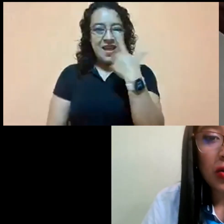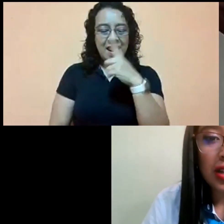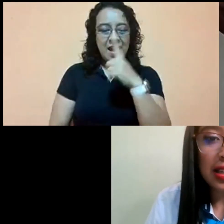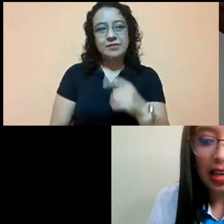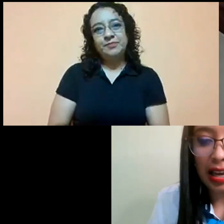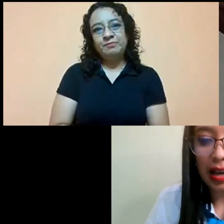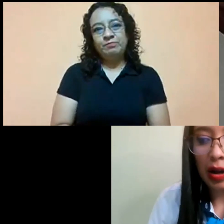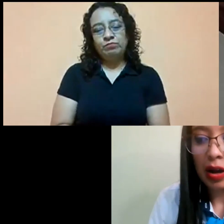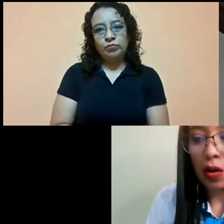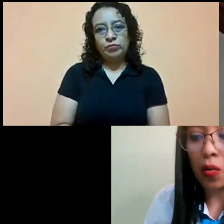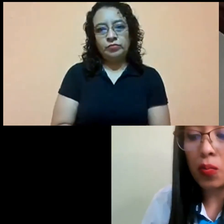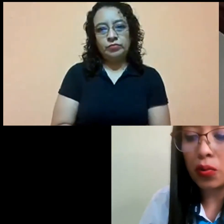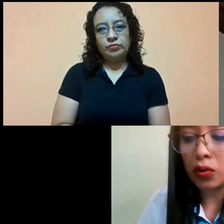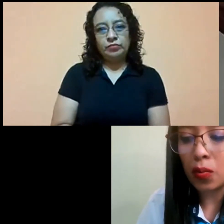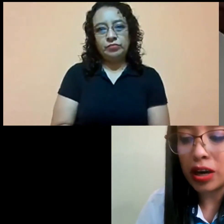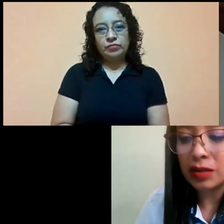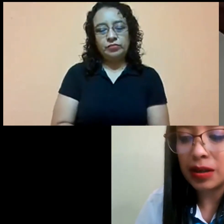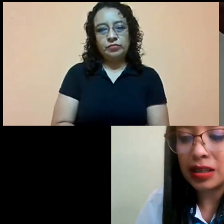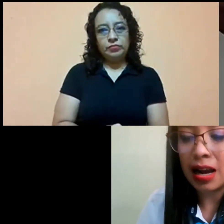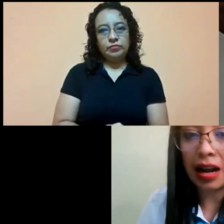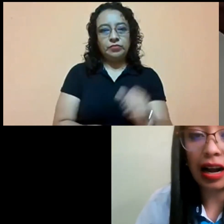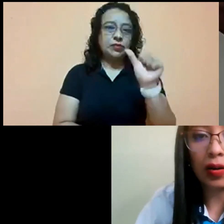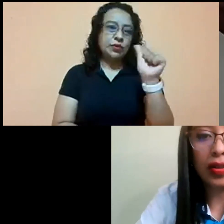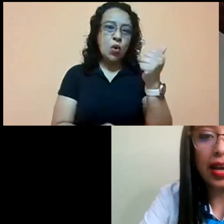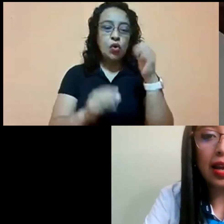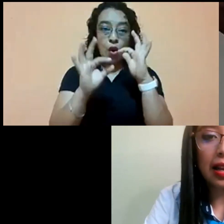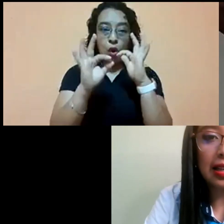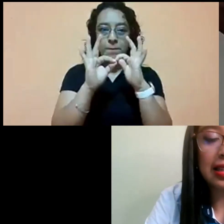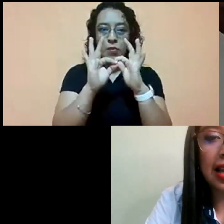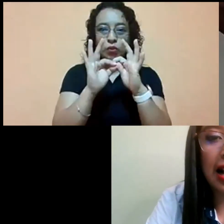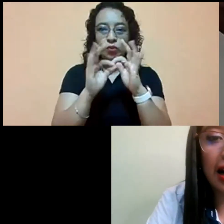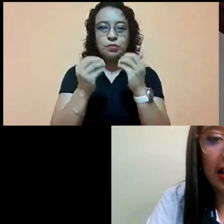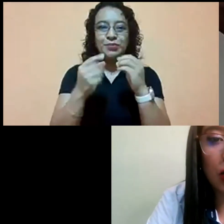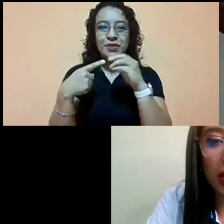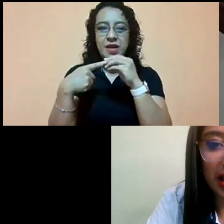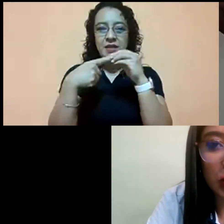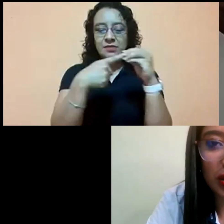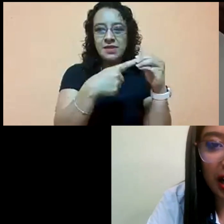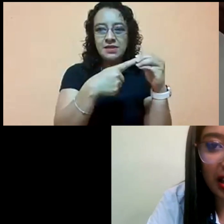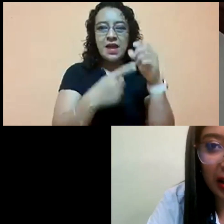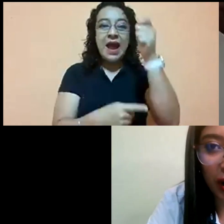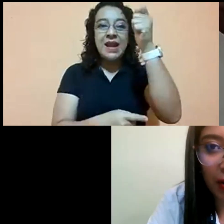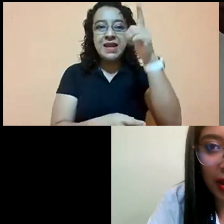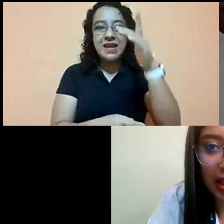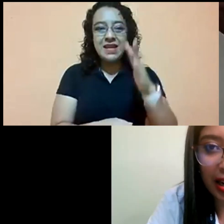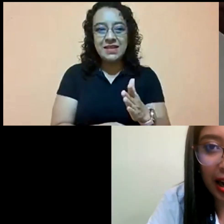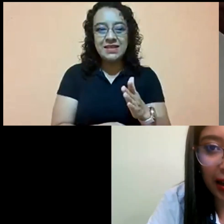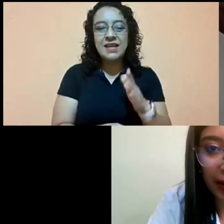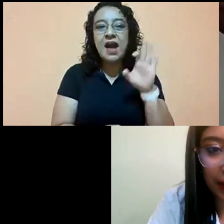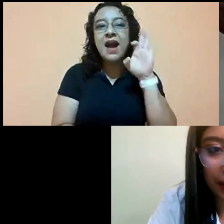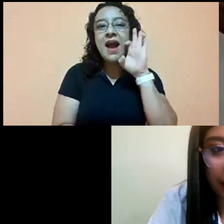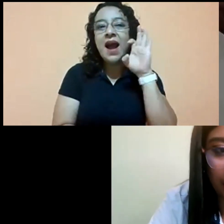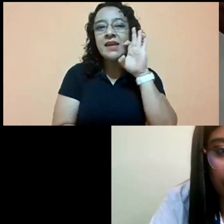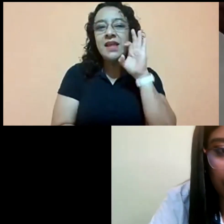Continuamos entonces con un punto muy especial a cargo de licenciada Karina Domínguez, nuestra directora. Bienvenida,